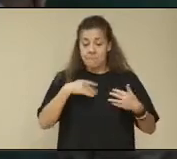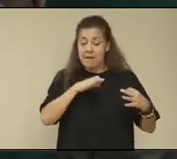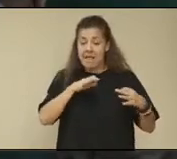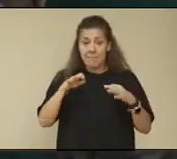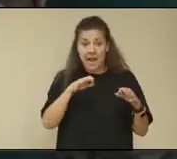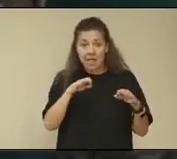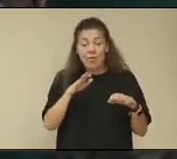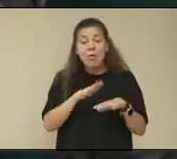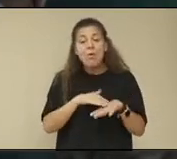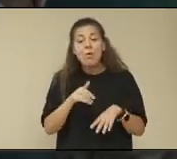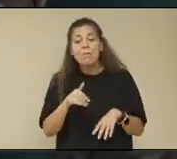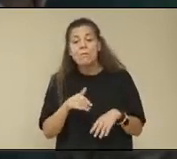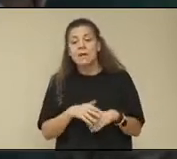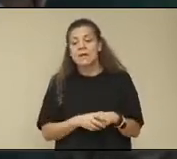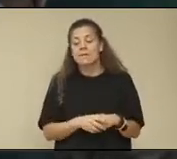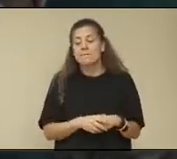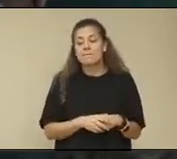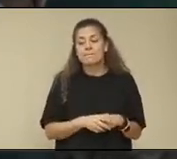para tener